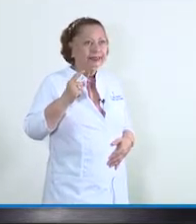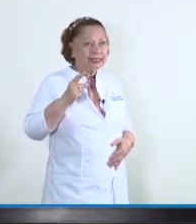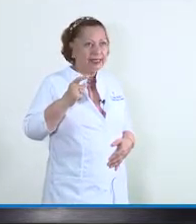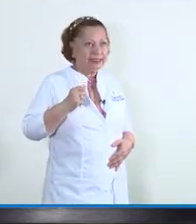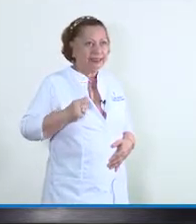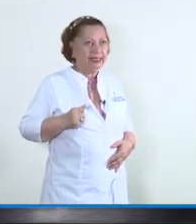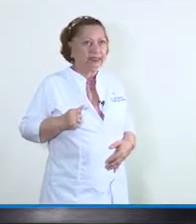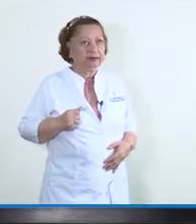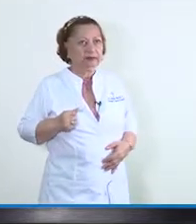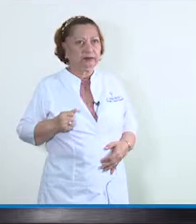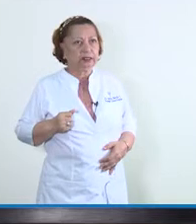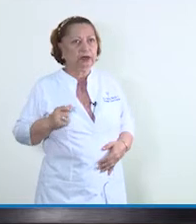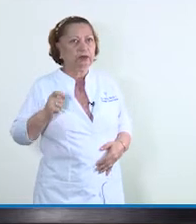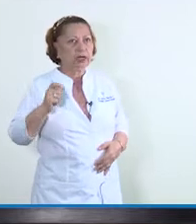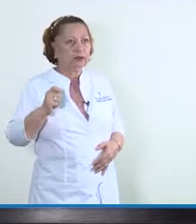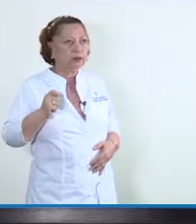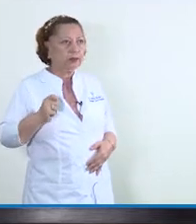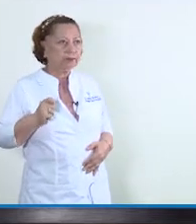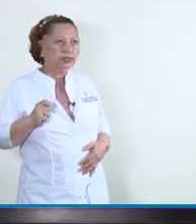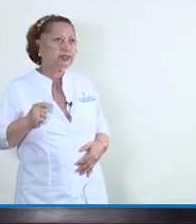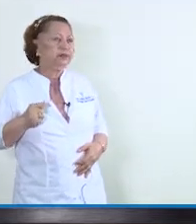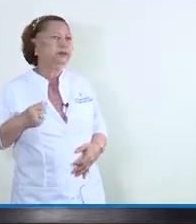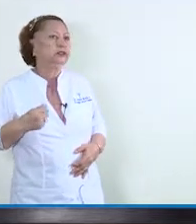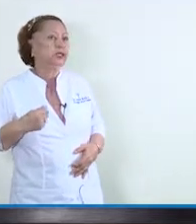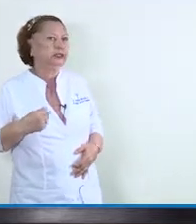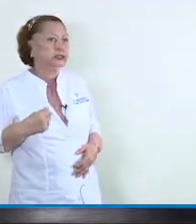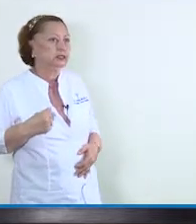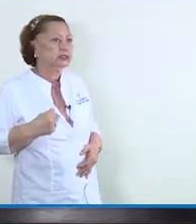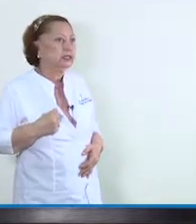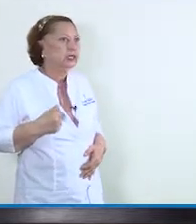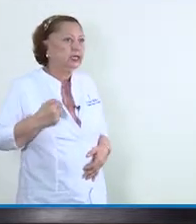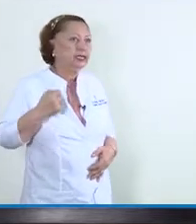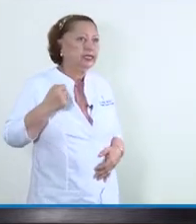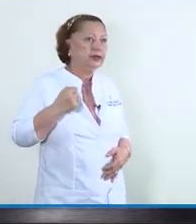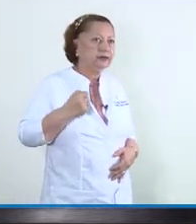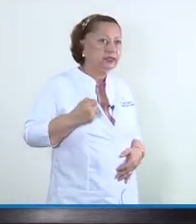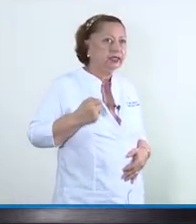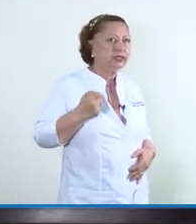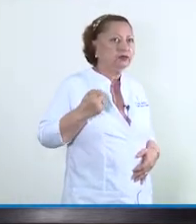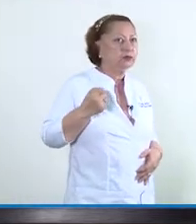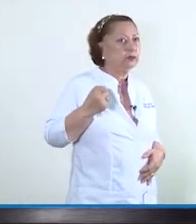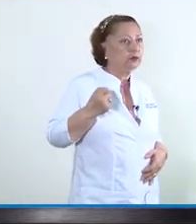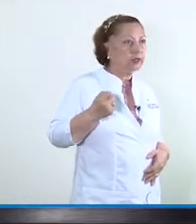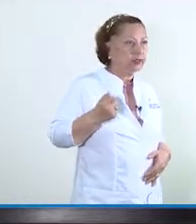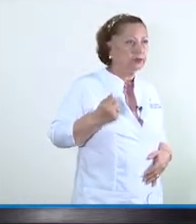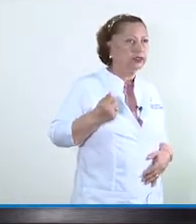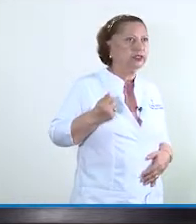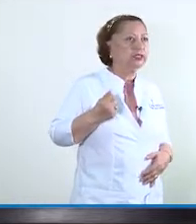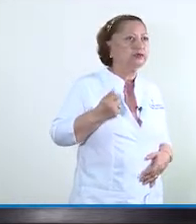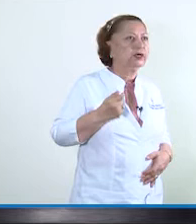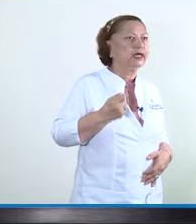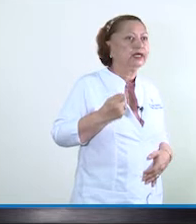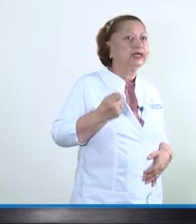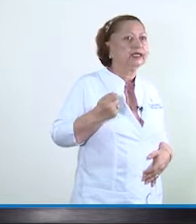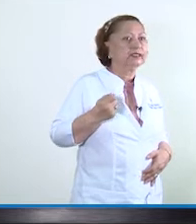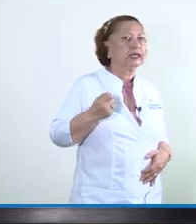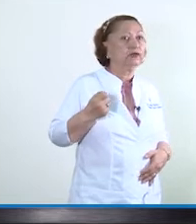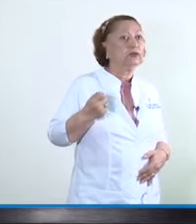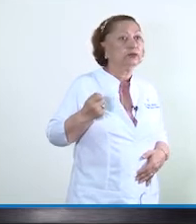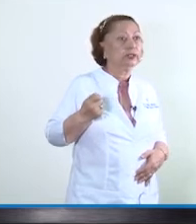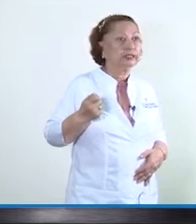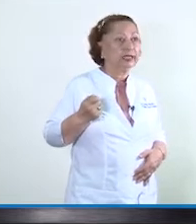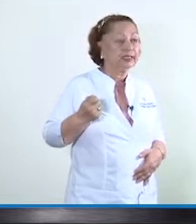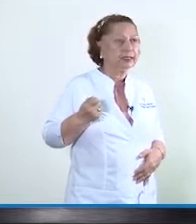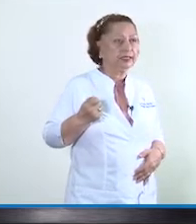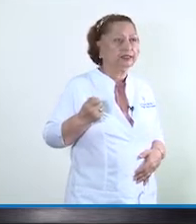La resiliencia ha jugado un papel importante en la vida de los pobladores de lugares